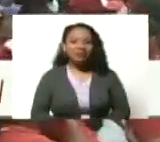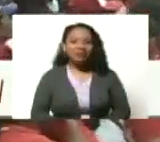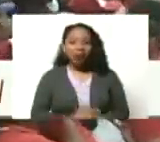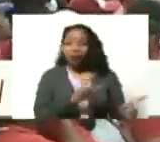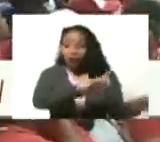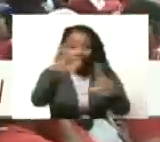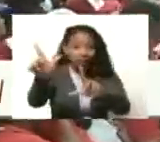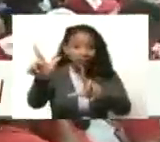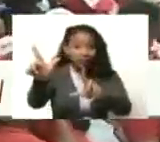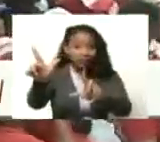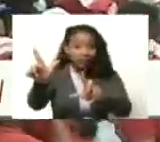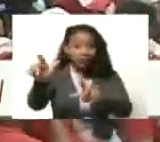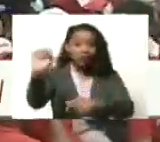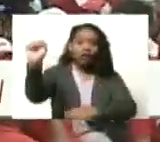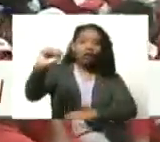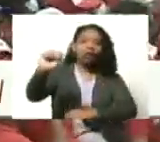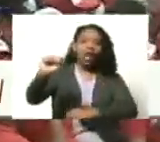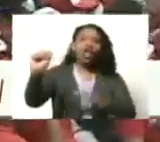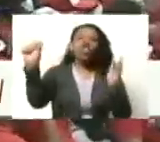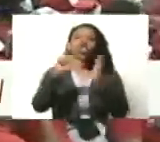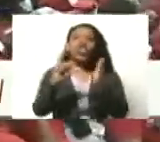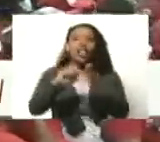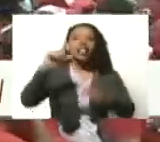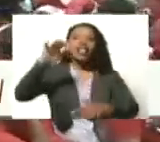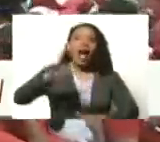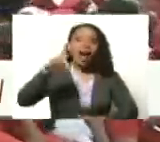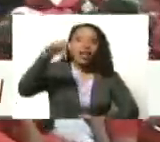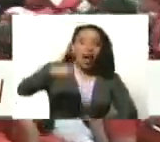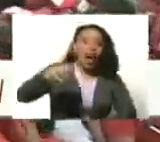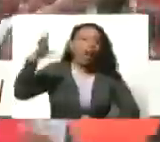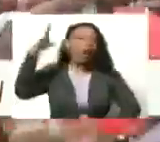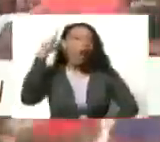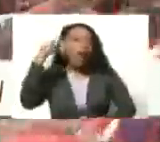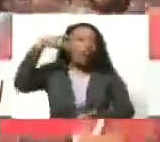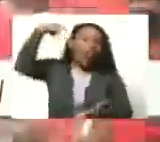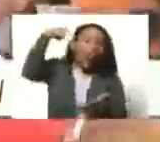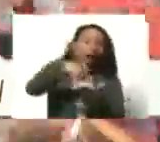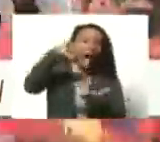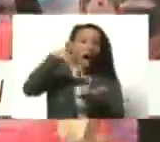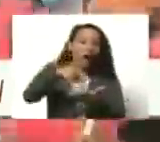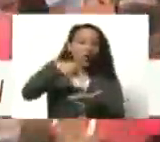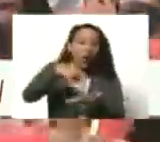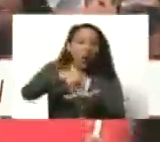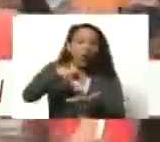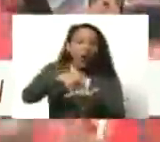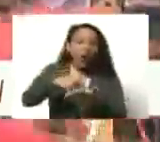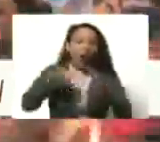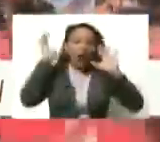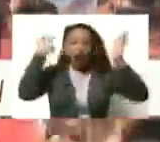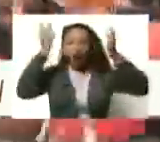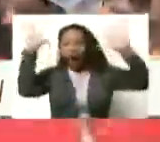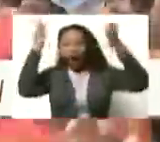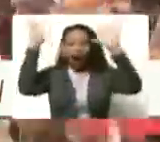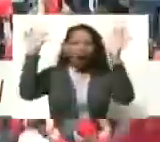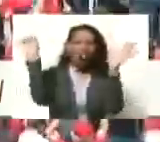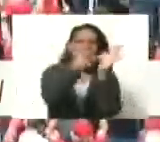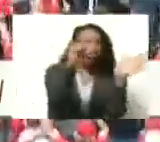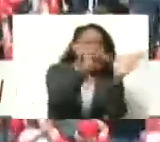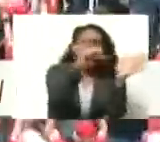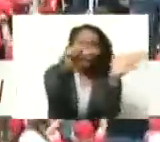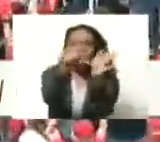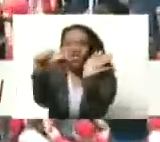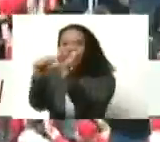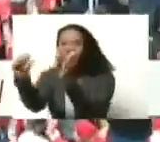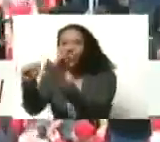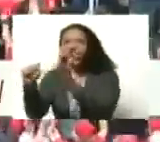¿Listo? ¿Dónde está la mujer carabobeña? ¿Dónde, dónde, dónde, dónde,